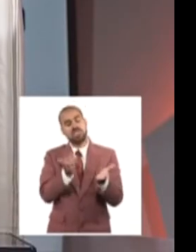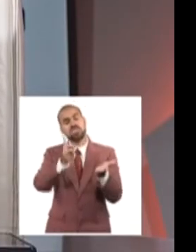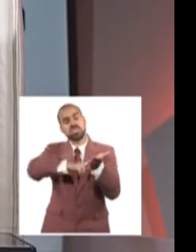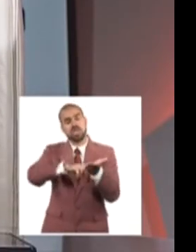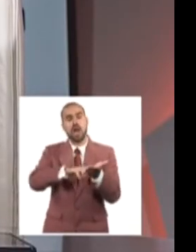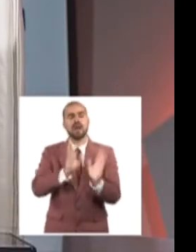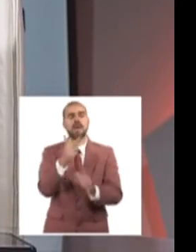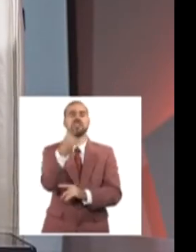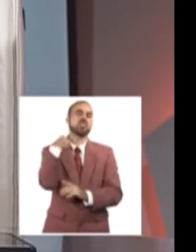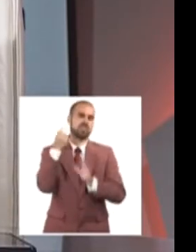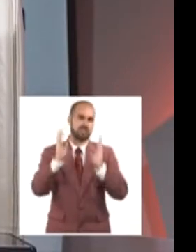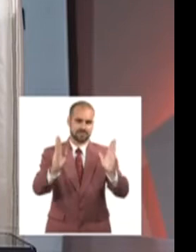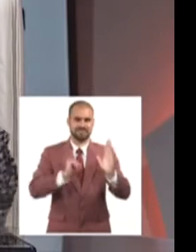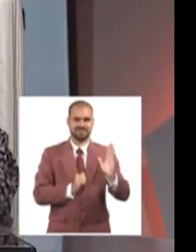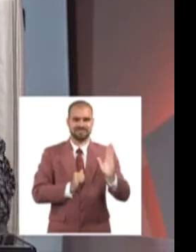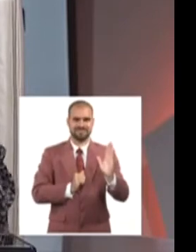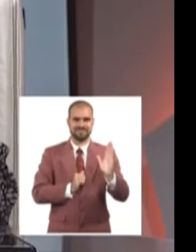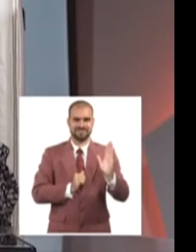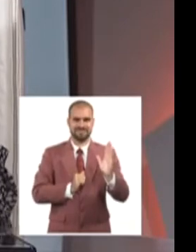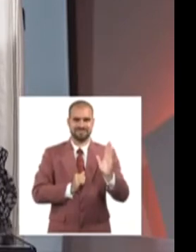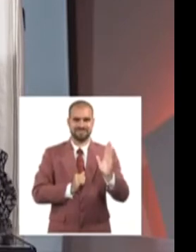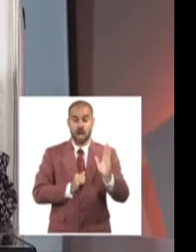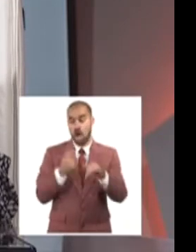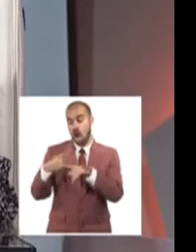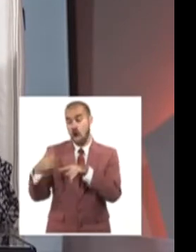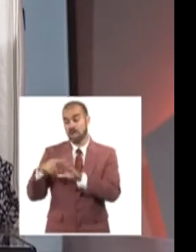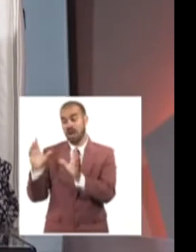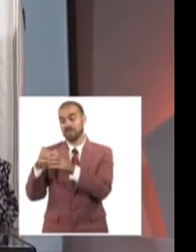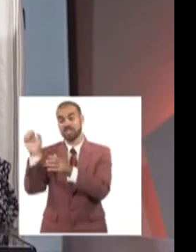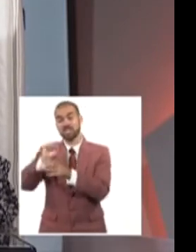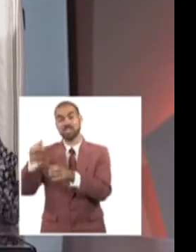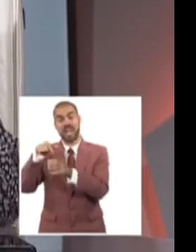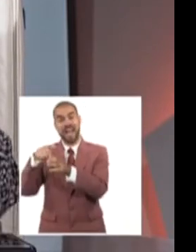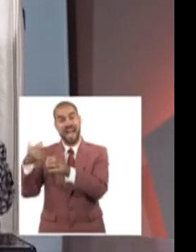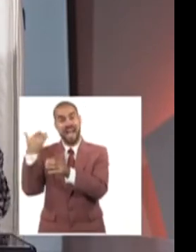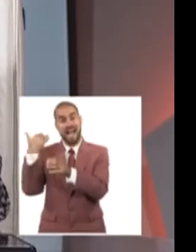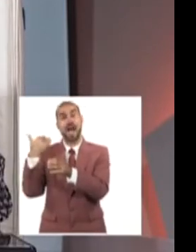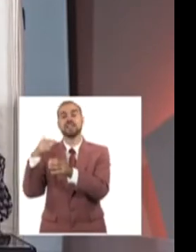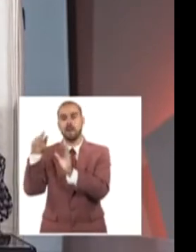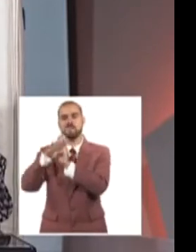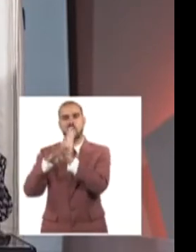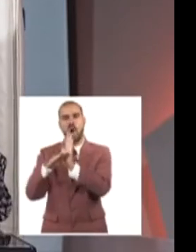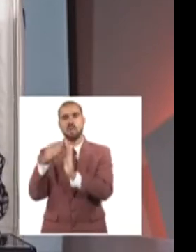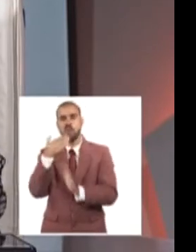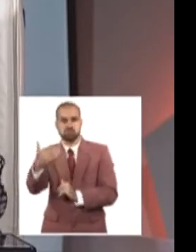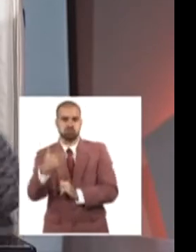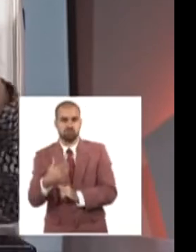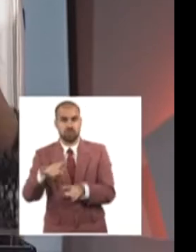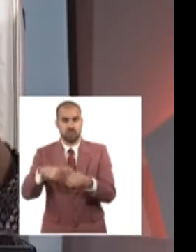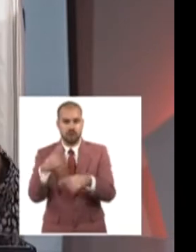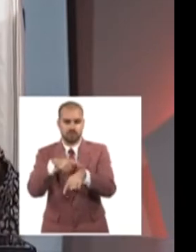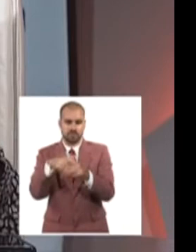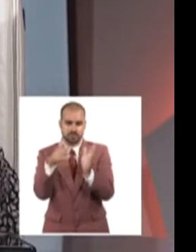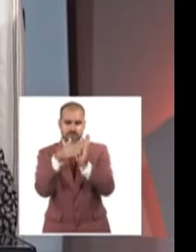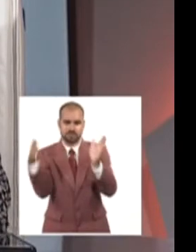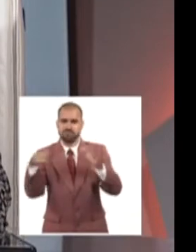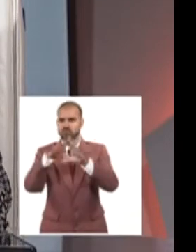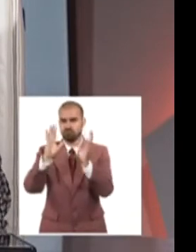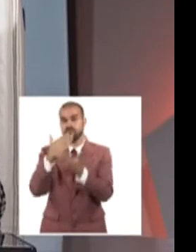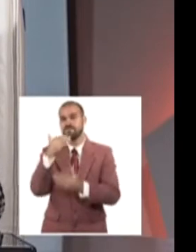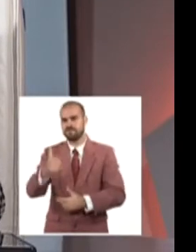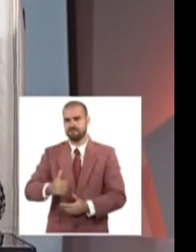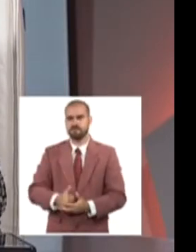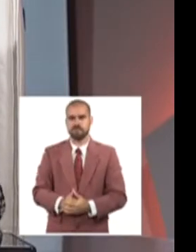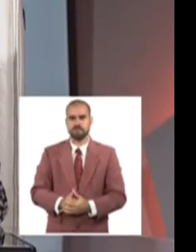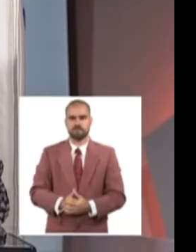bolsa familia del pp que será un programa que tenía una intención más a largo plazo ahí las familias por